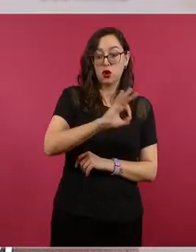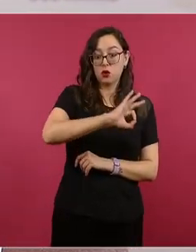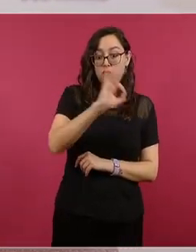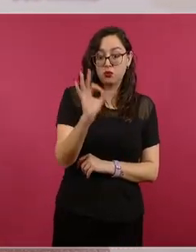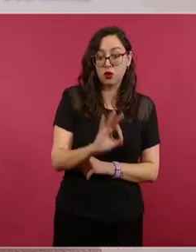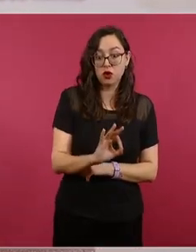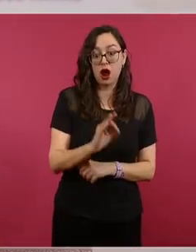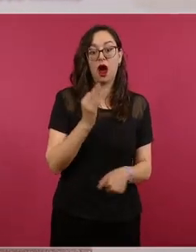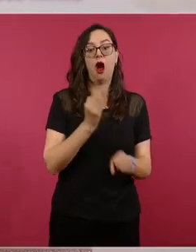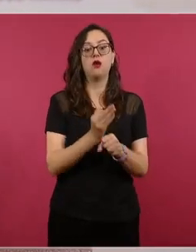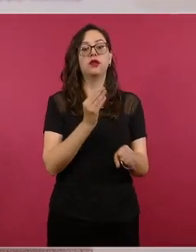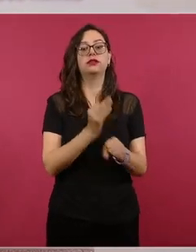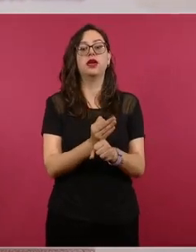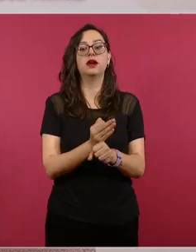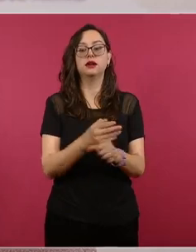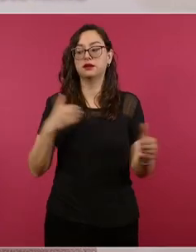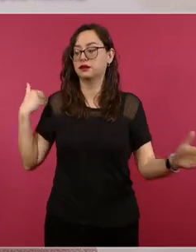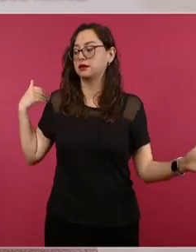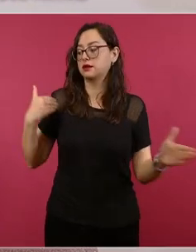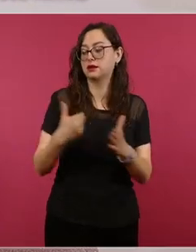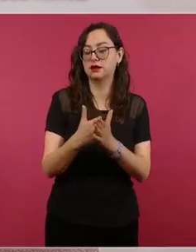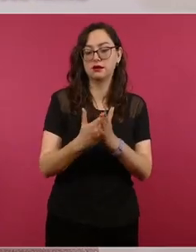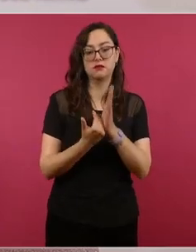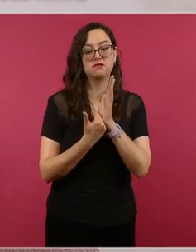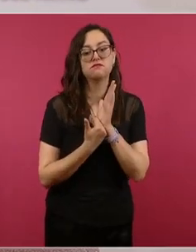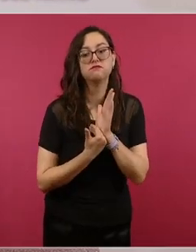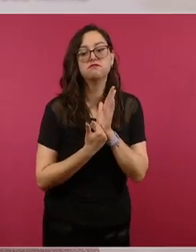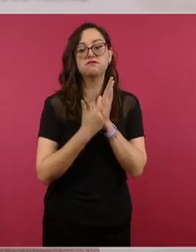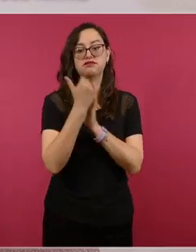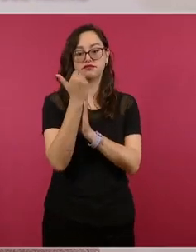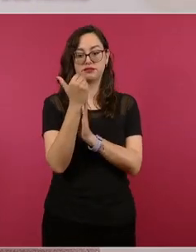las elevamos al 60%,